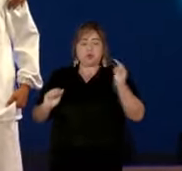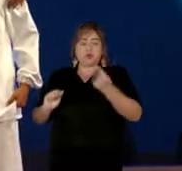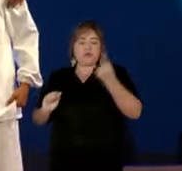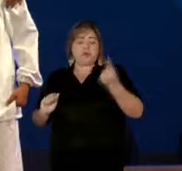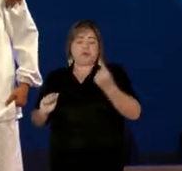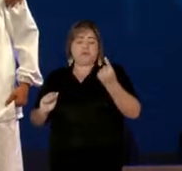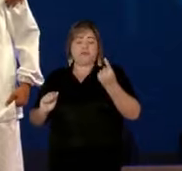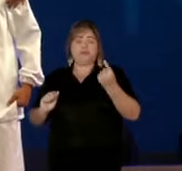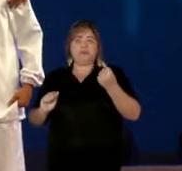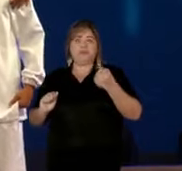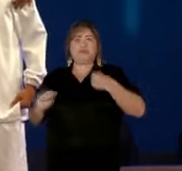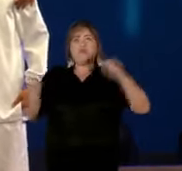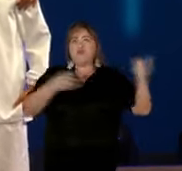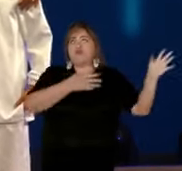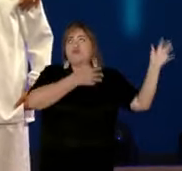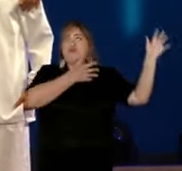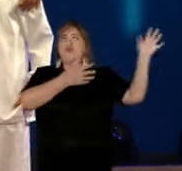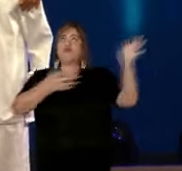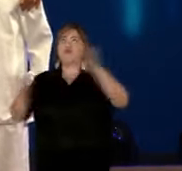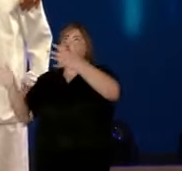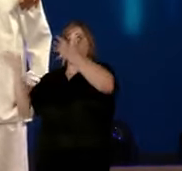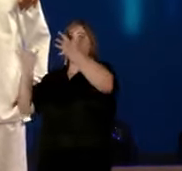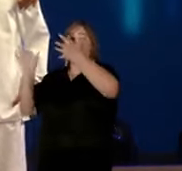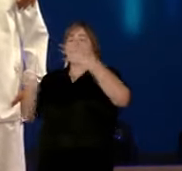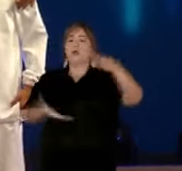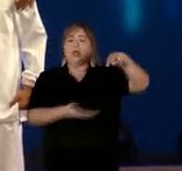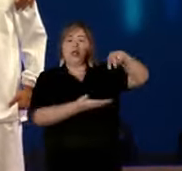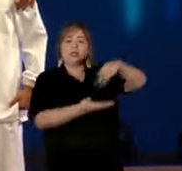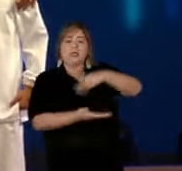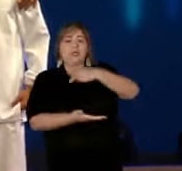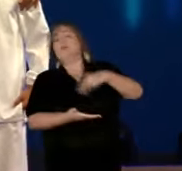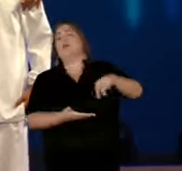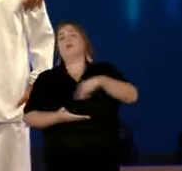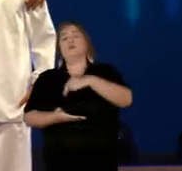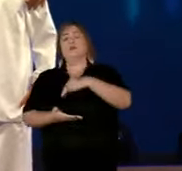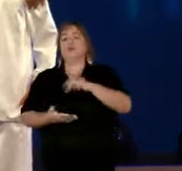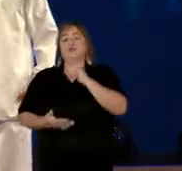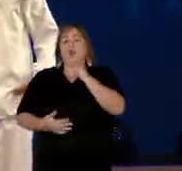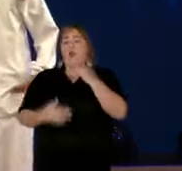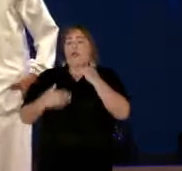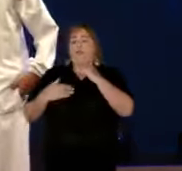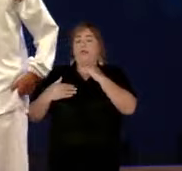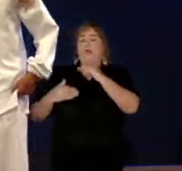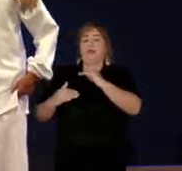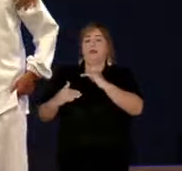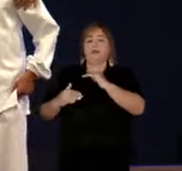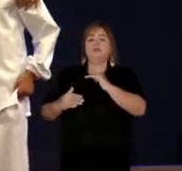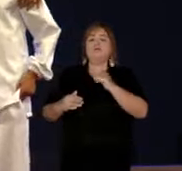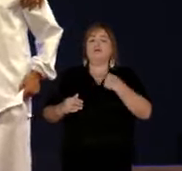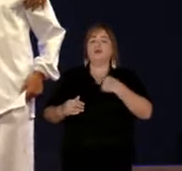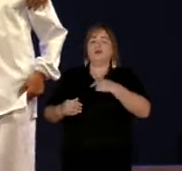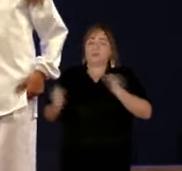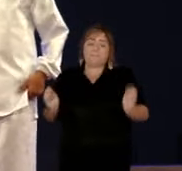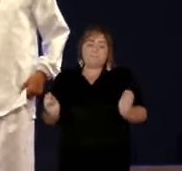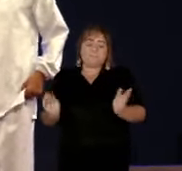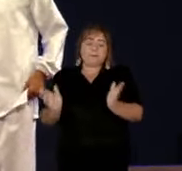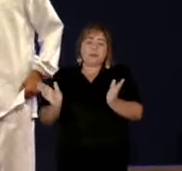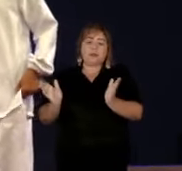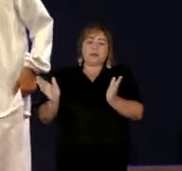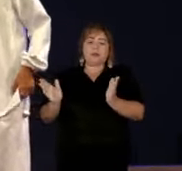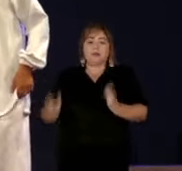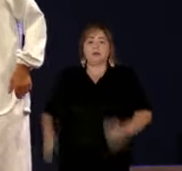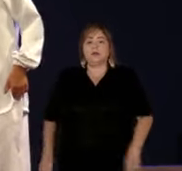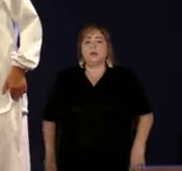adorar y a danzar y no se los impedimos. Los animamos a seguir porque